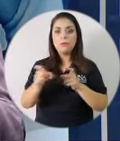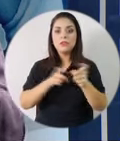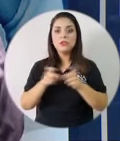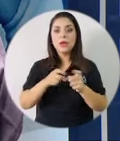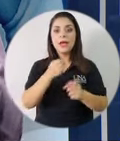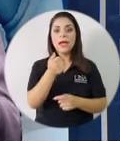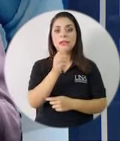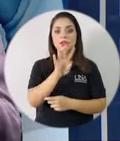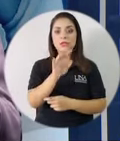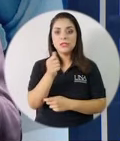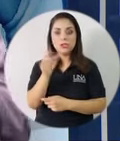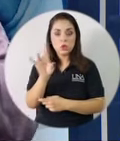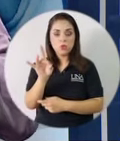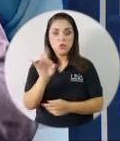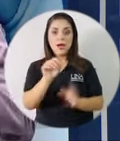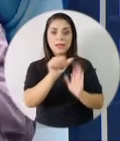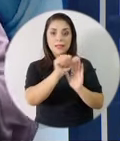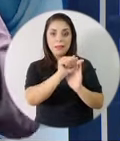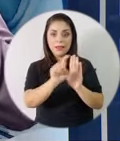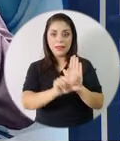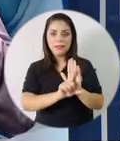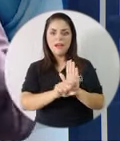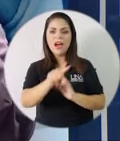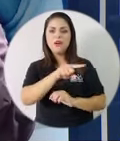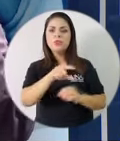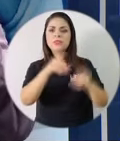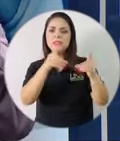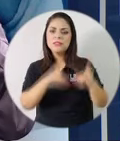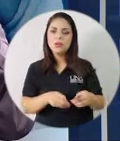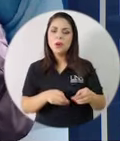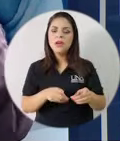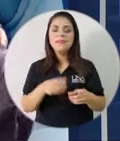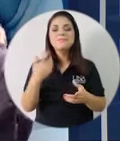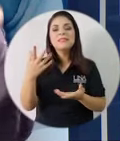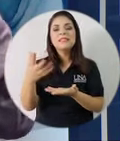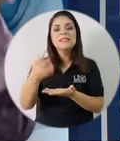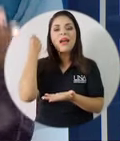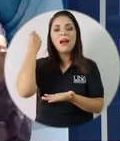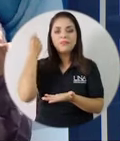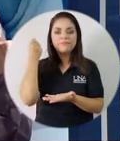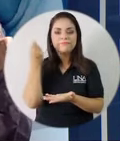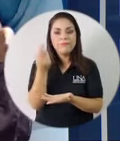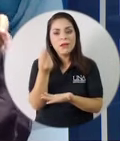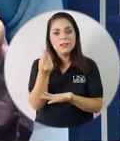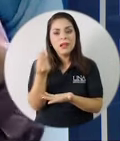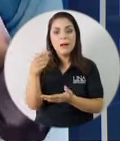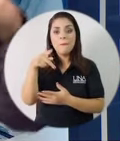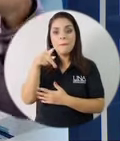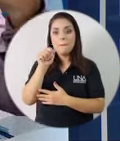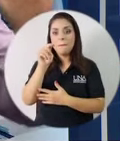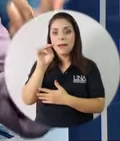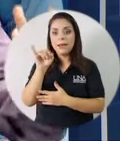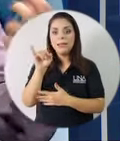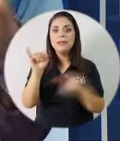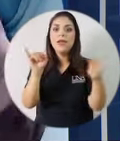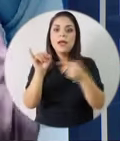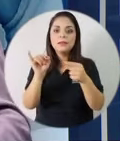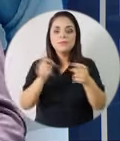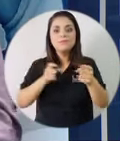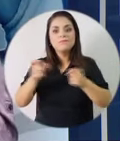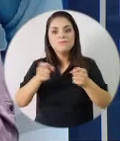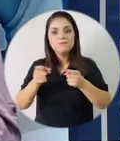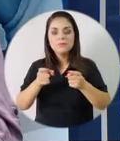Legislativa, se tomó la decisión de quitar una de sus fuentes de recursos al Patronato Nacional de la Infancia, sí, que es el ente rector